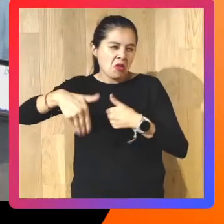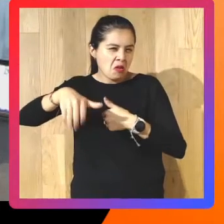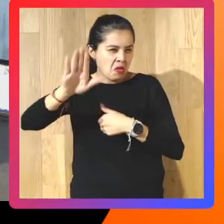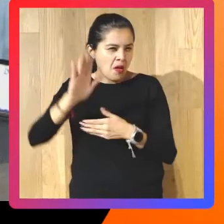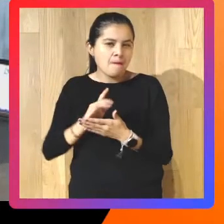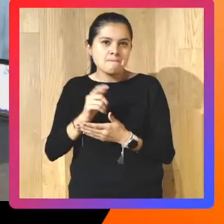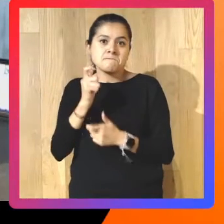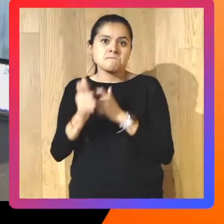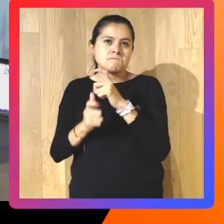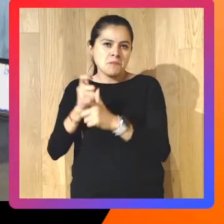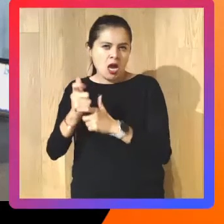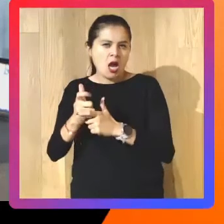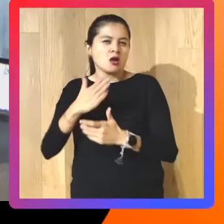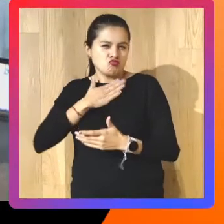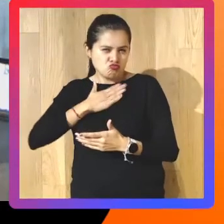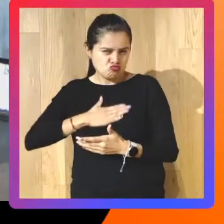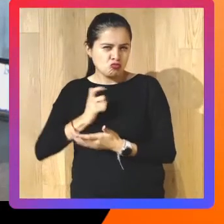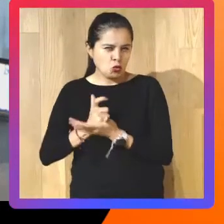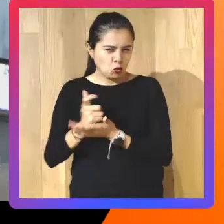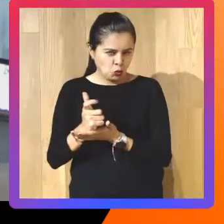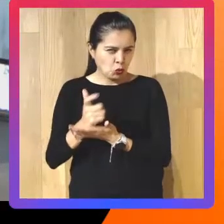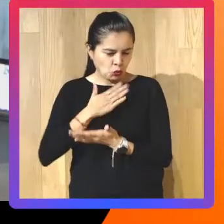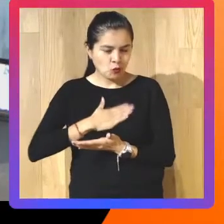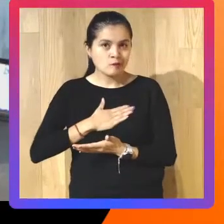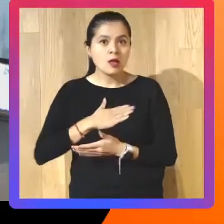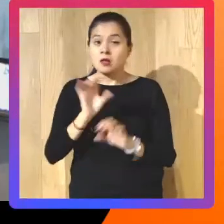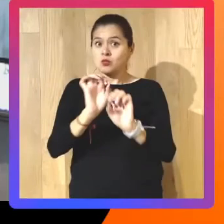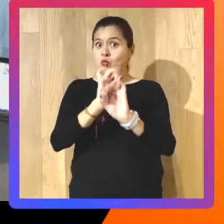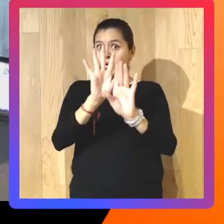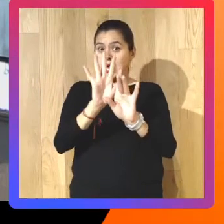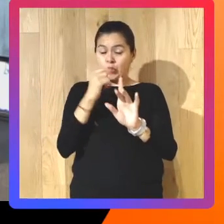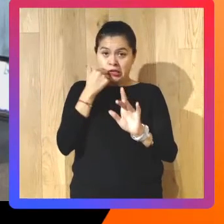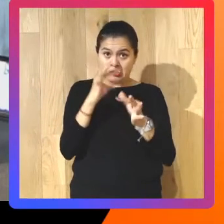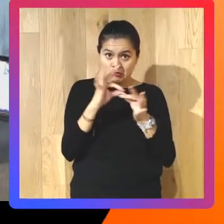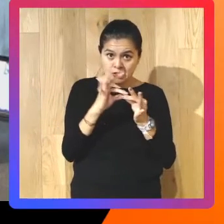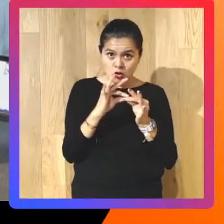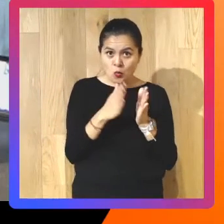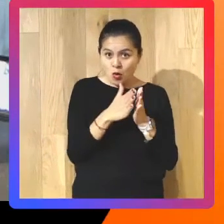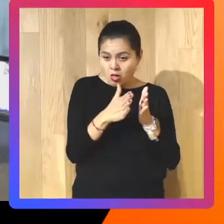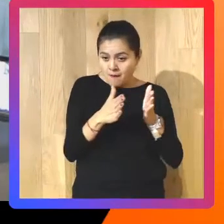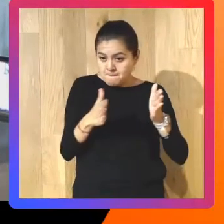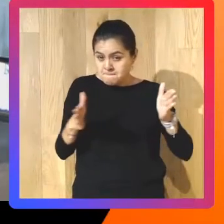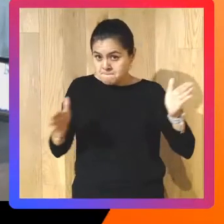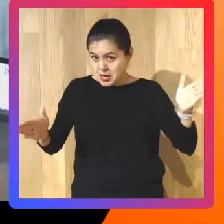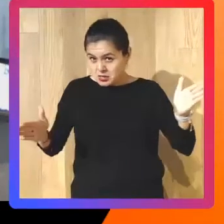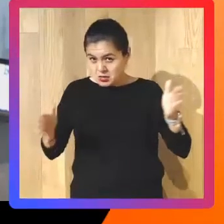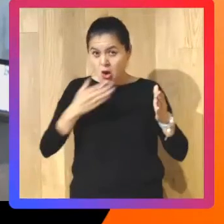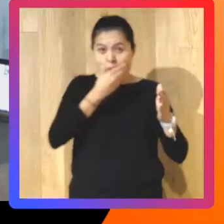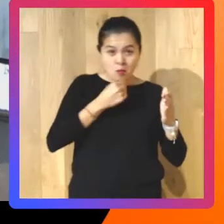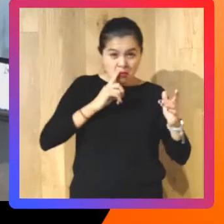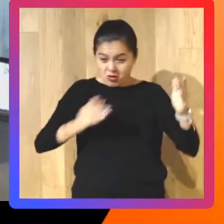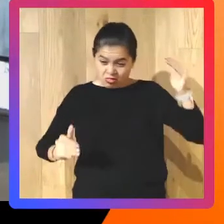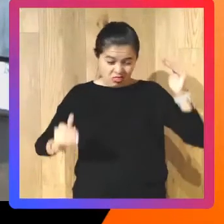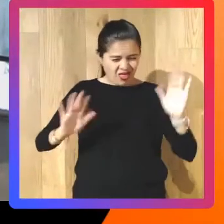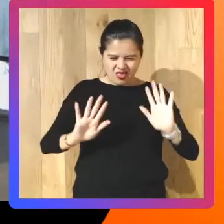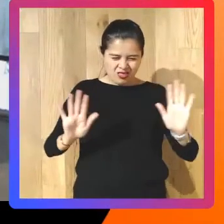logren pagar estos sueldos dignos. Quiero ser muy claro, no estamos tratando de disminuir brechas salariales. Estados Unidos es el país con